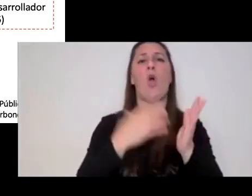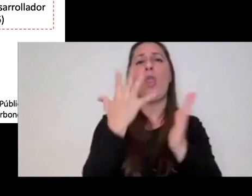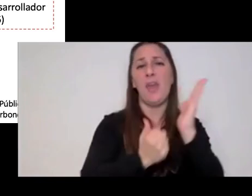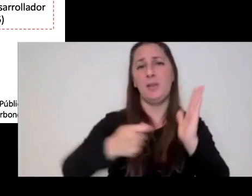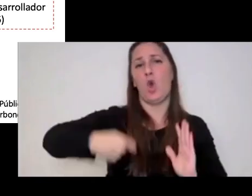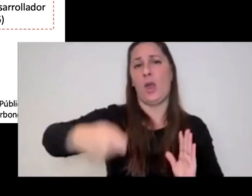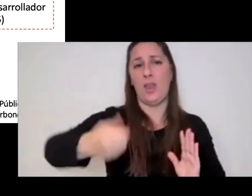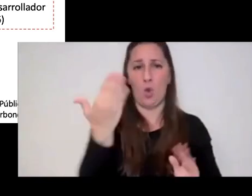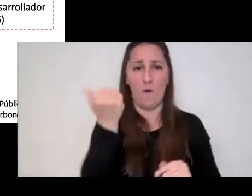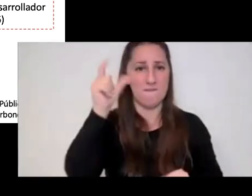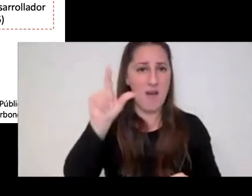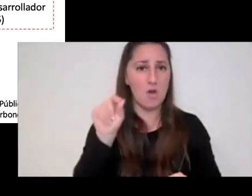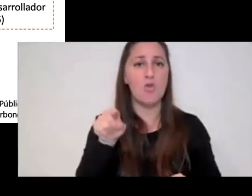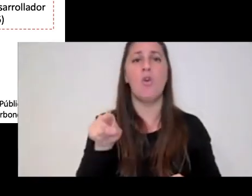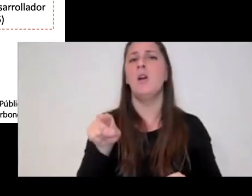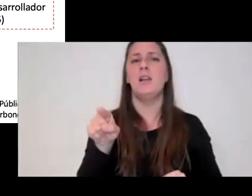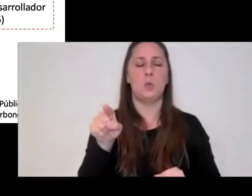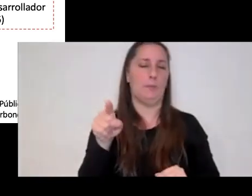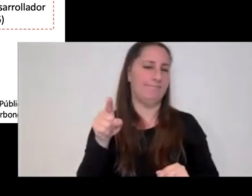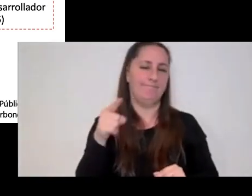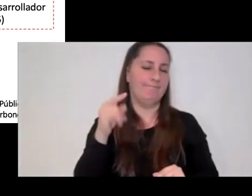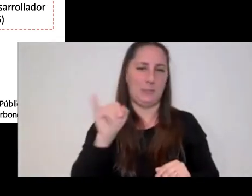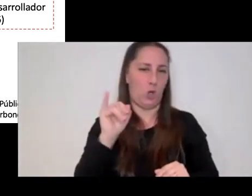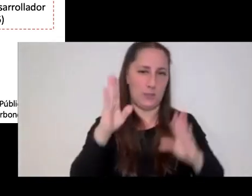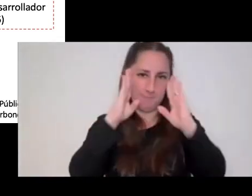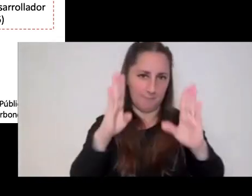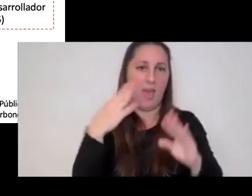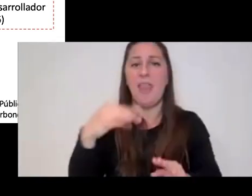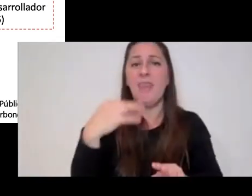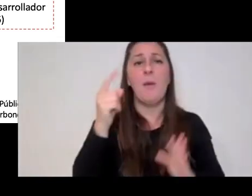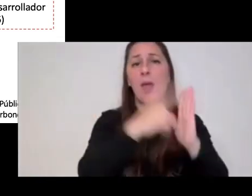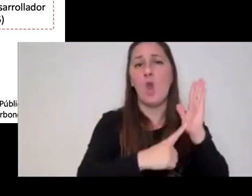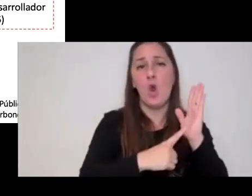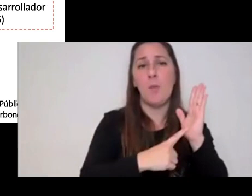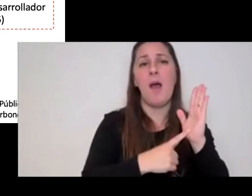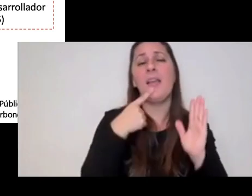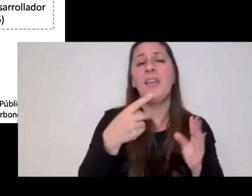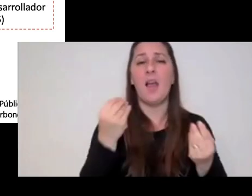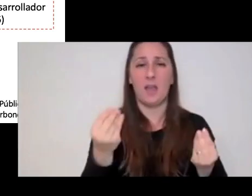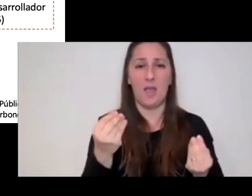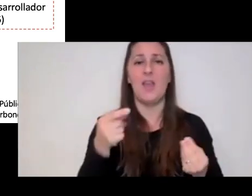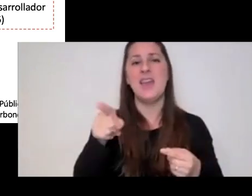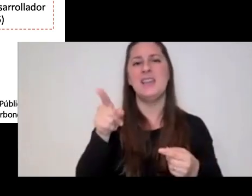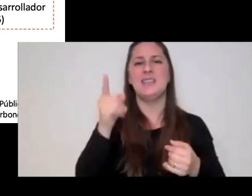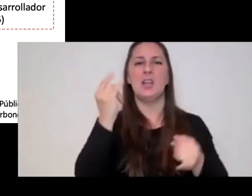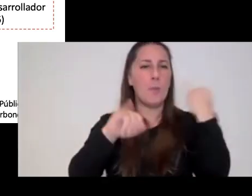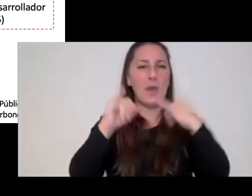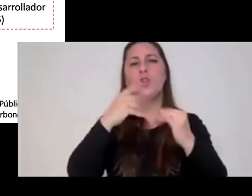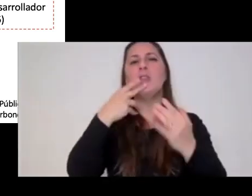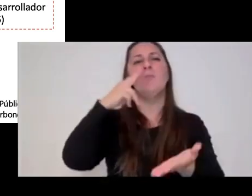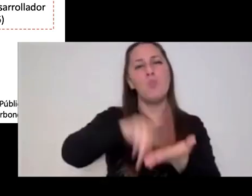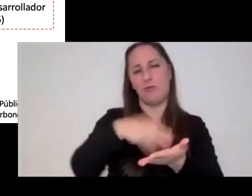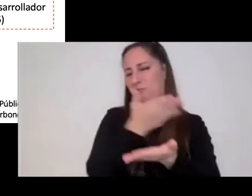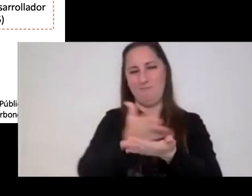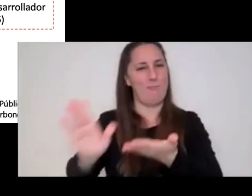cuestión que no podemos dejar de lado. Debería existir una norma que básicamente nos digan estas operaciones están exentas del impuesto. Seguramente en poco